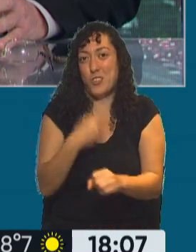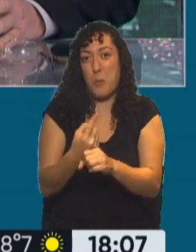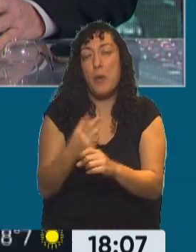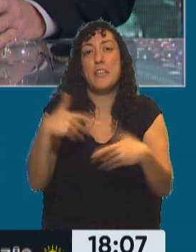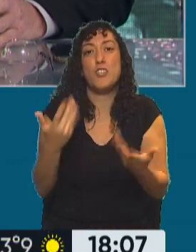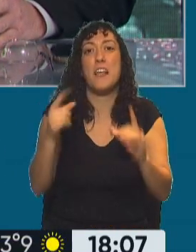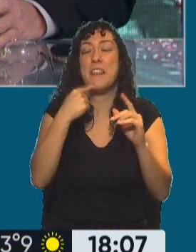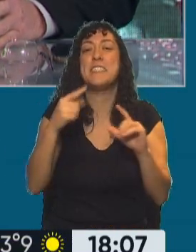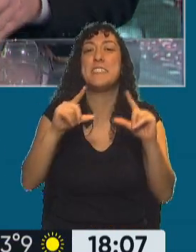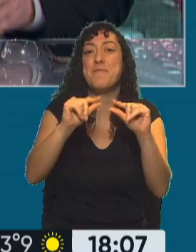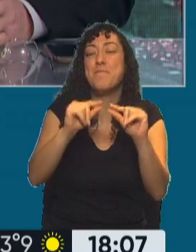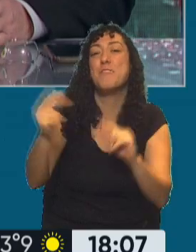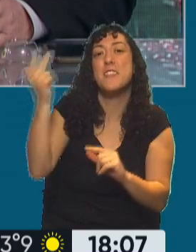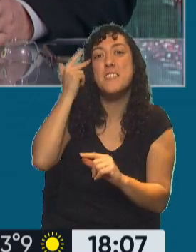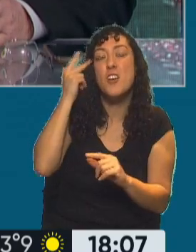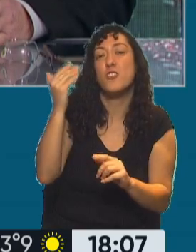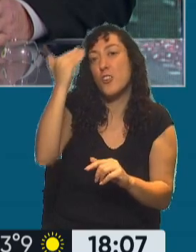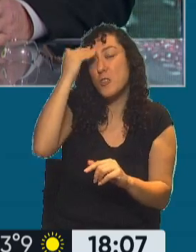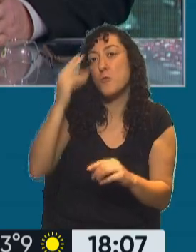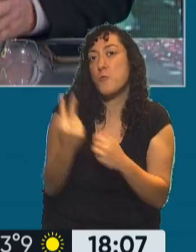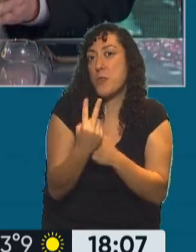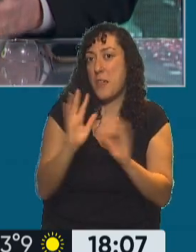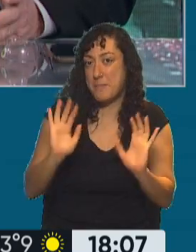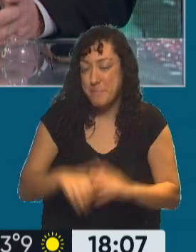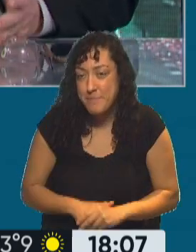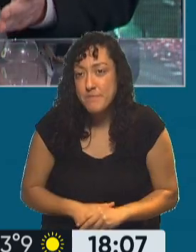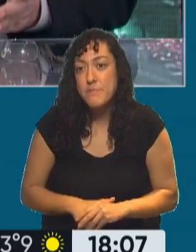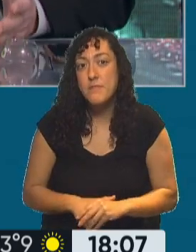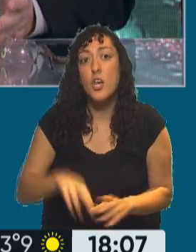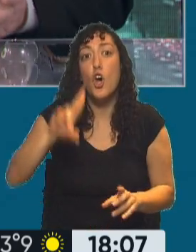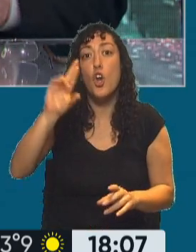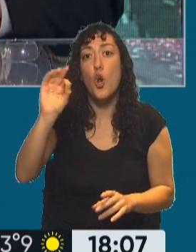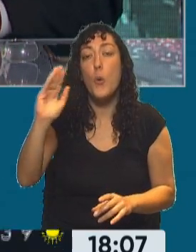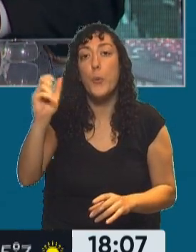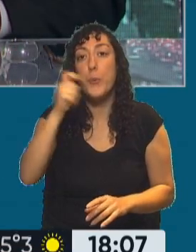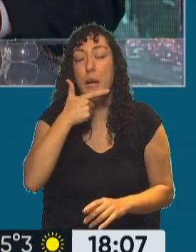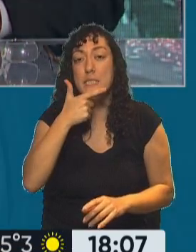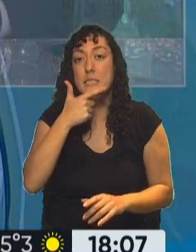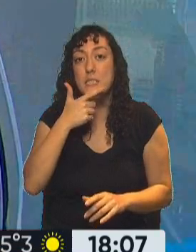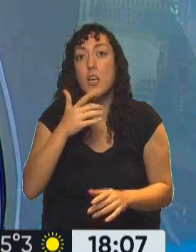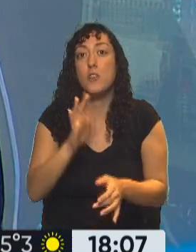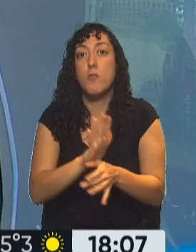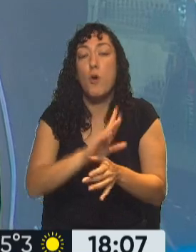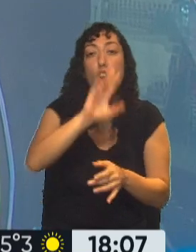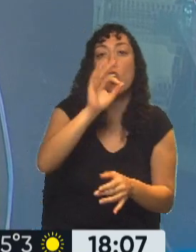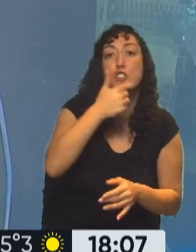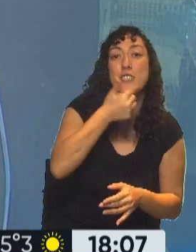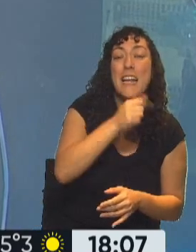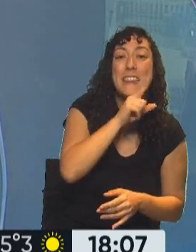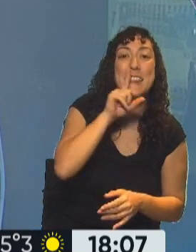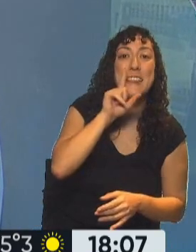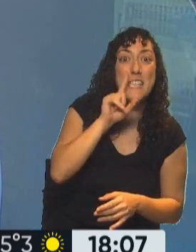garantía constitucional. ¿Qué es lo que está ocurriendo? Silvio Robles, como hombre de confianza de Horacio Rosati,